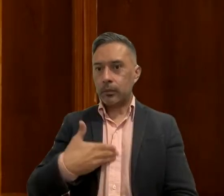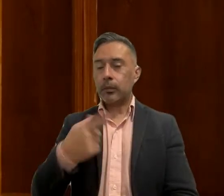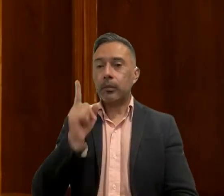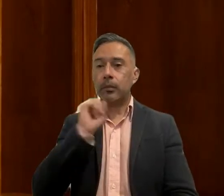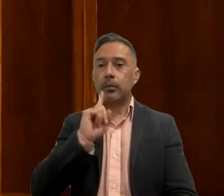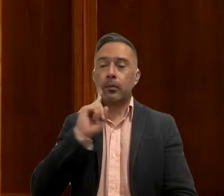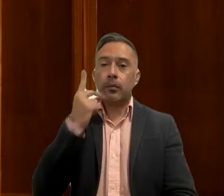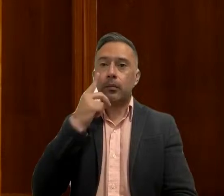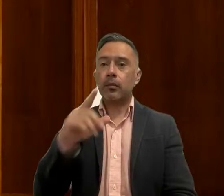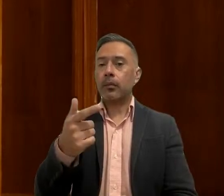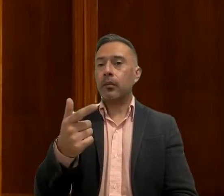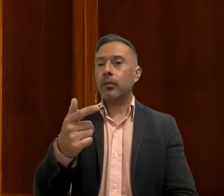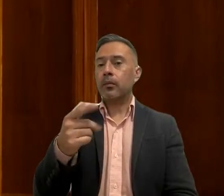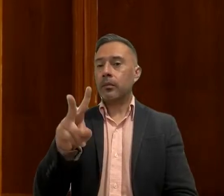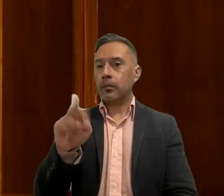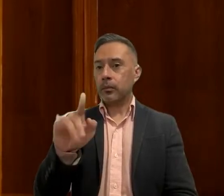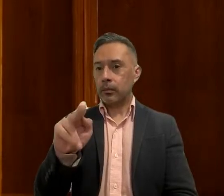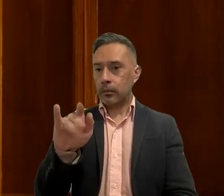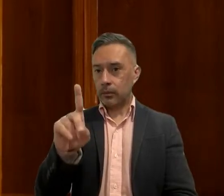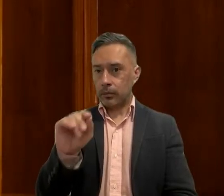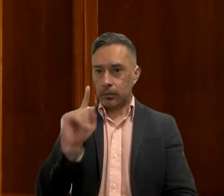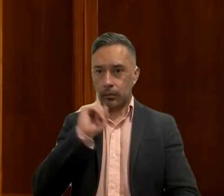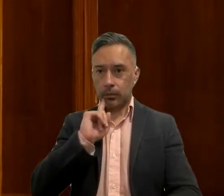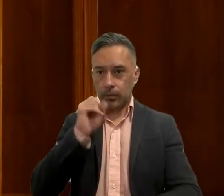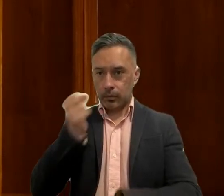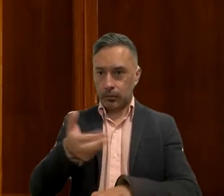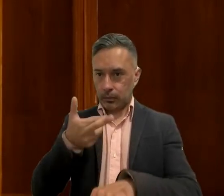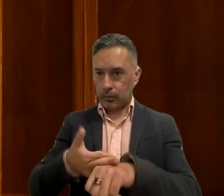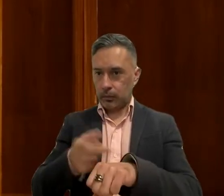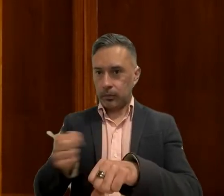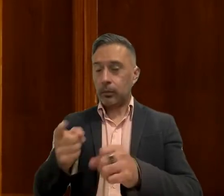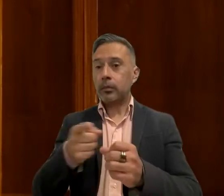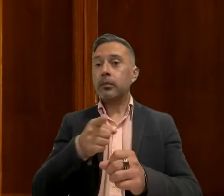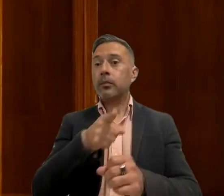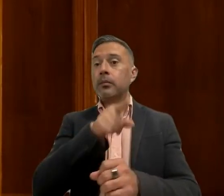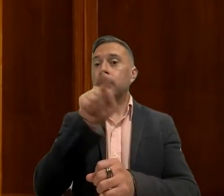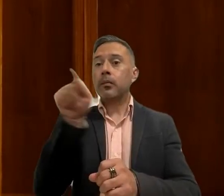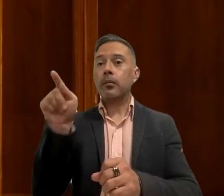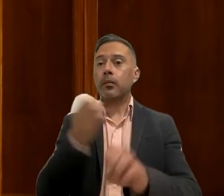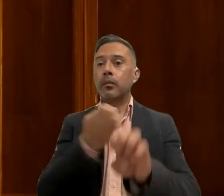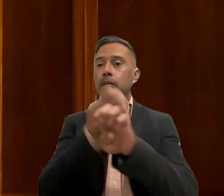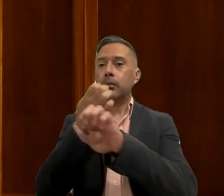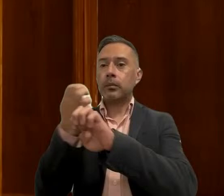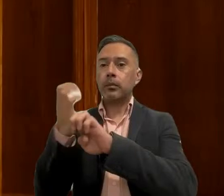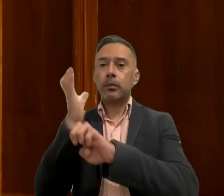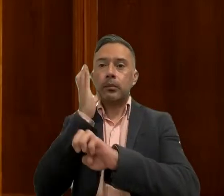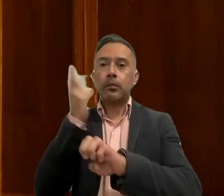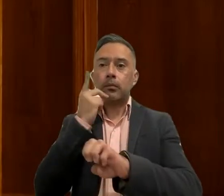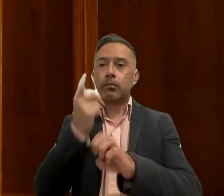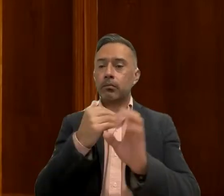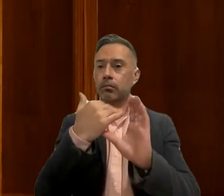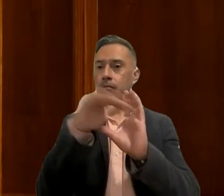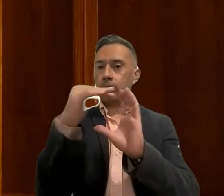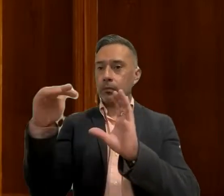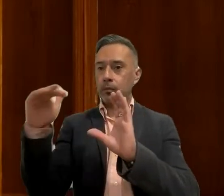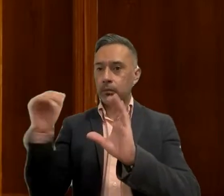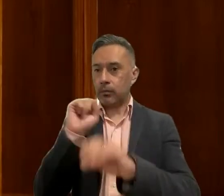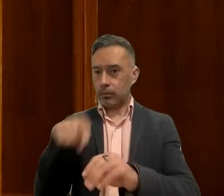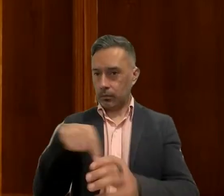Villalpando Riquelme, secretaria. Se remite a las legislaturas de los estados y de la Ciudad de México para los efectos del